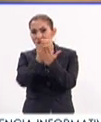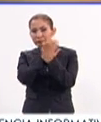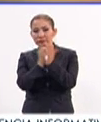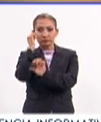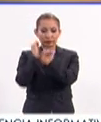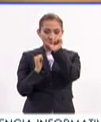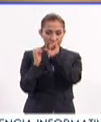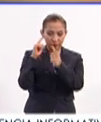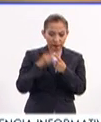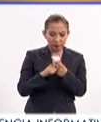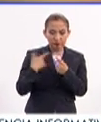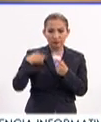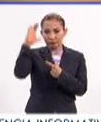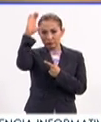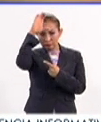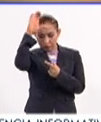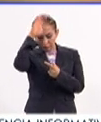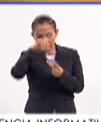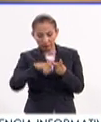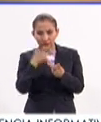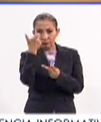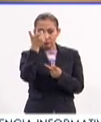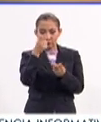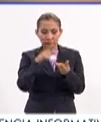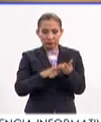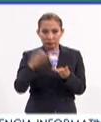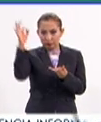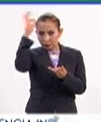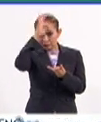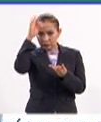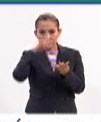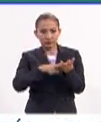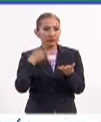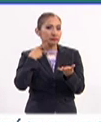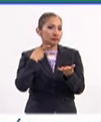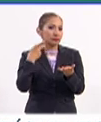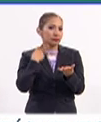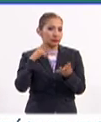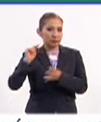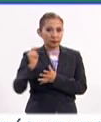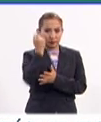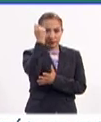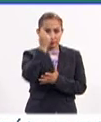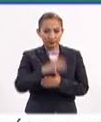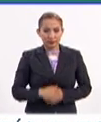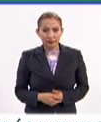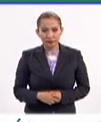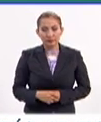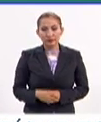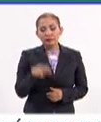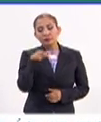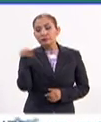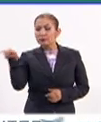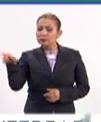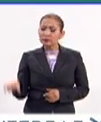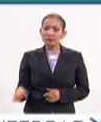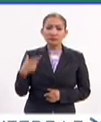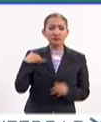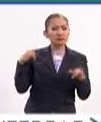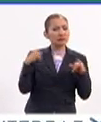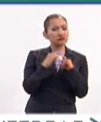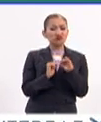de antropología, ciencia, economía, filosofía, política y tecnología, siendo una de